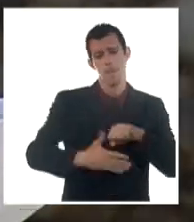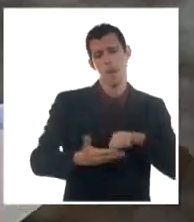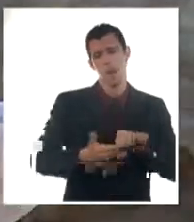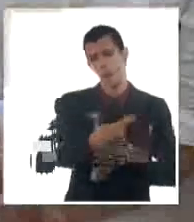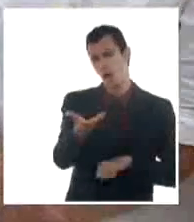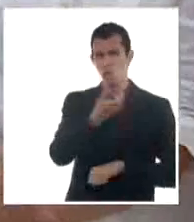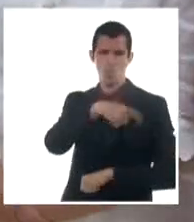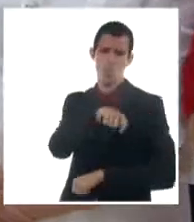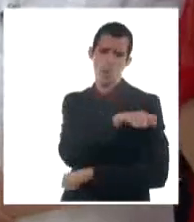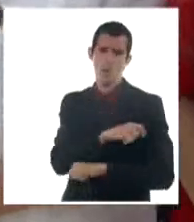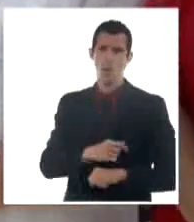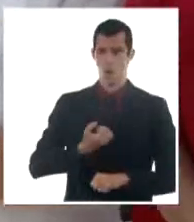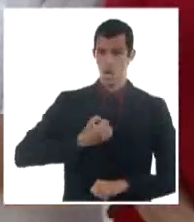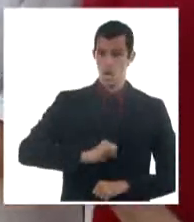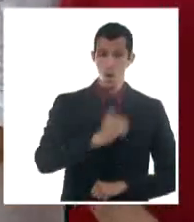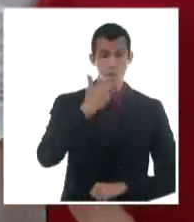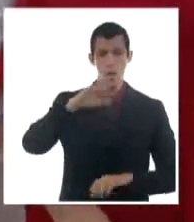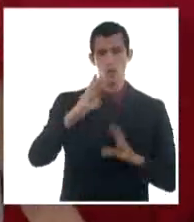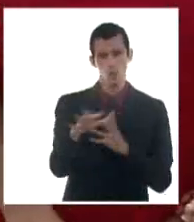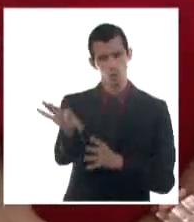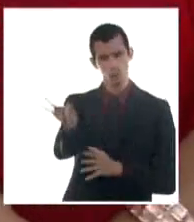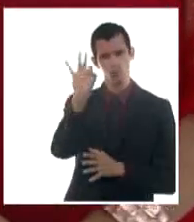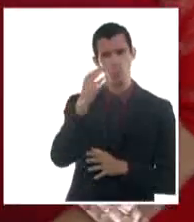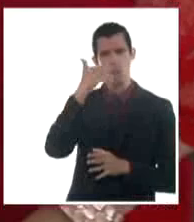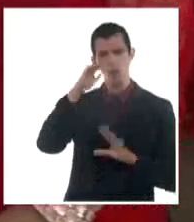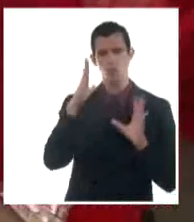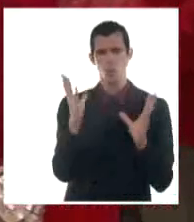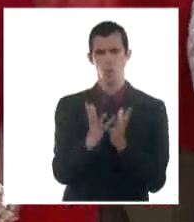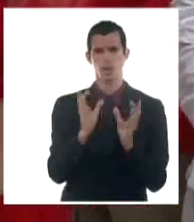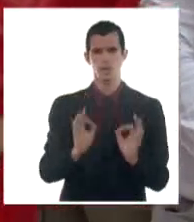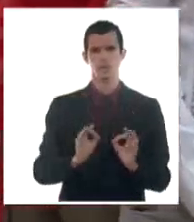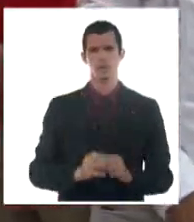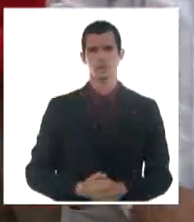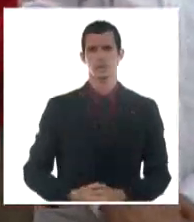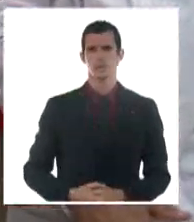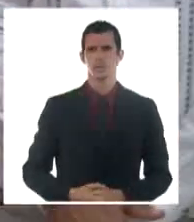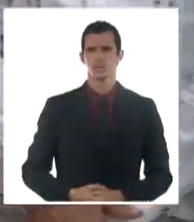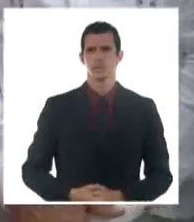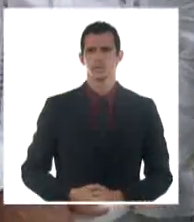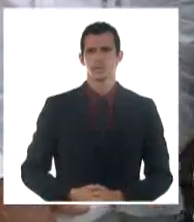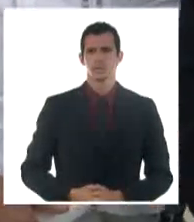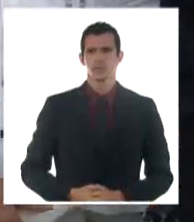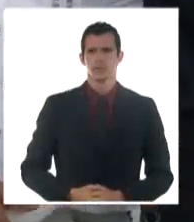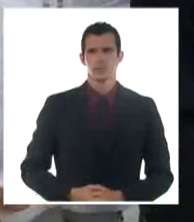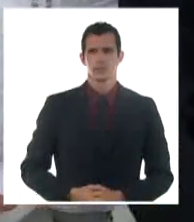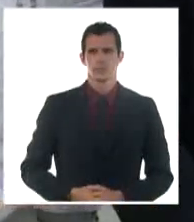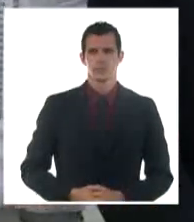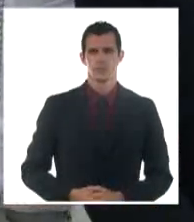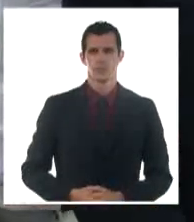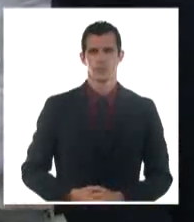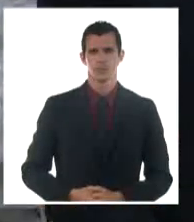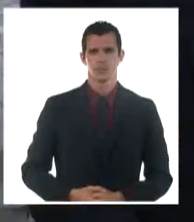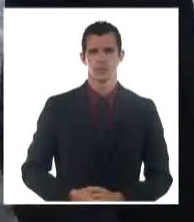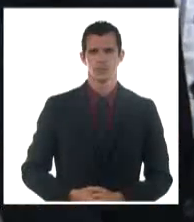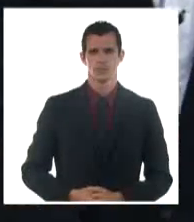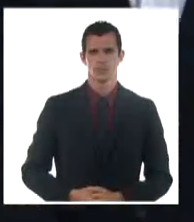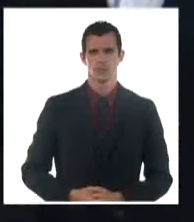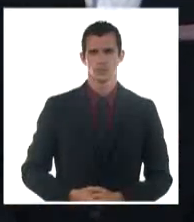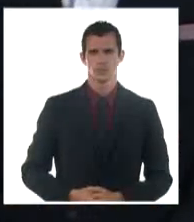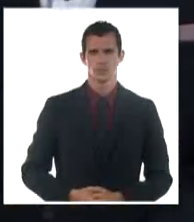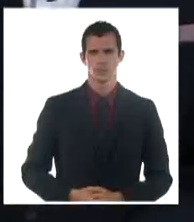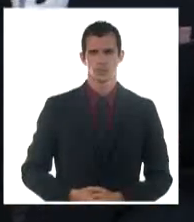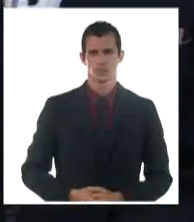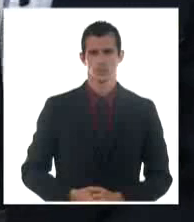los mejores hijos del pueblo». Fin de la cita. El trabajo es una función honrosa y digna para